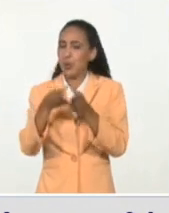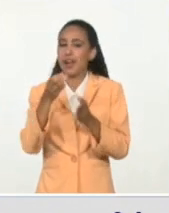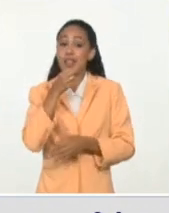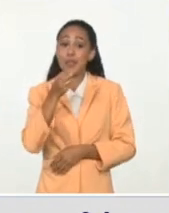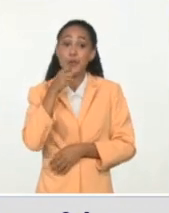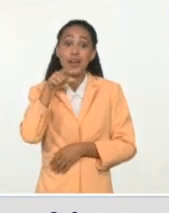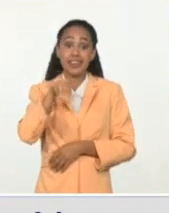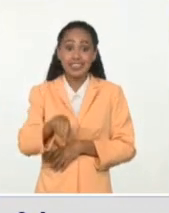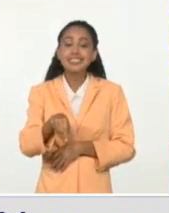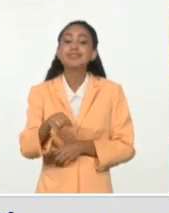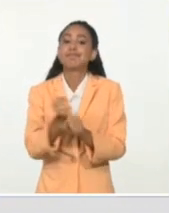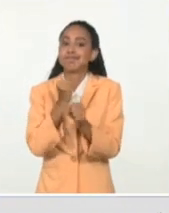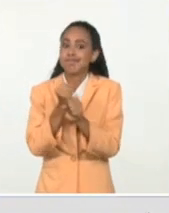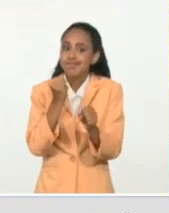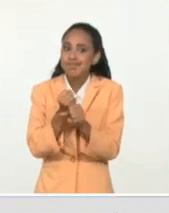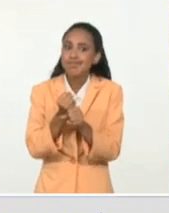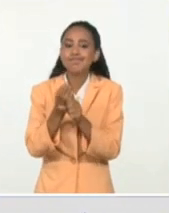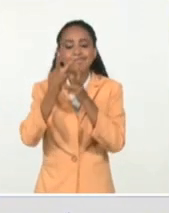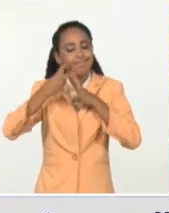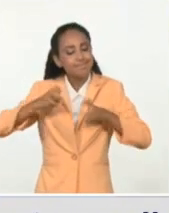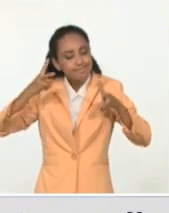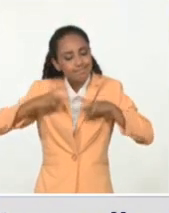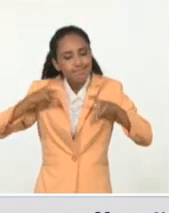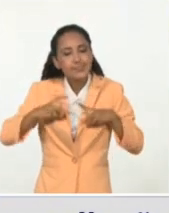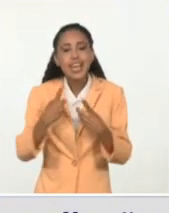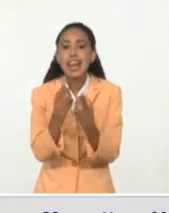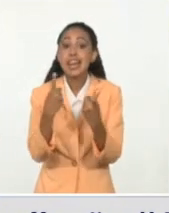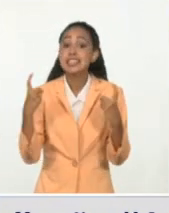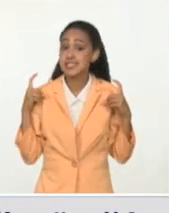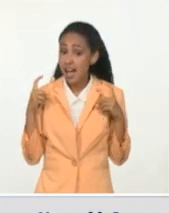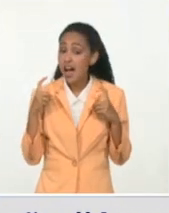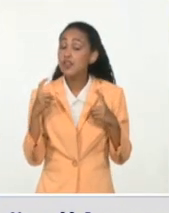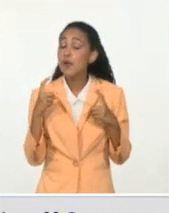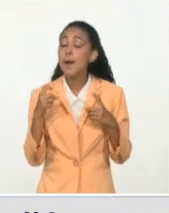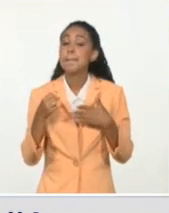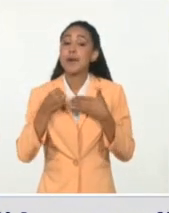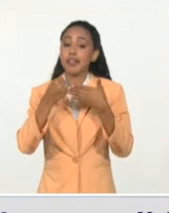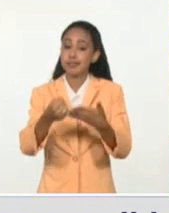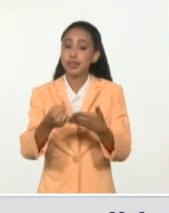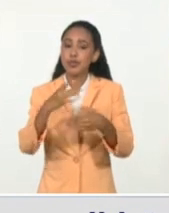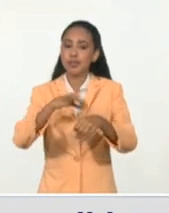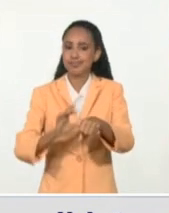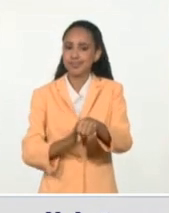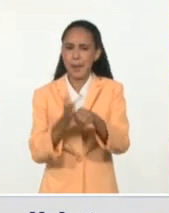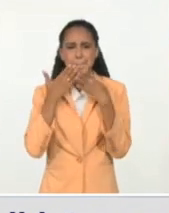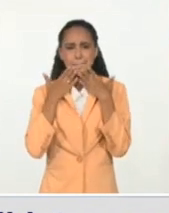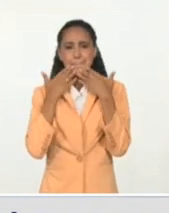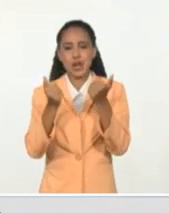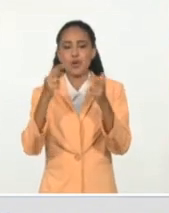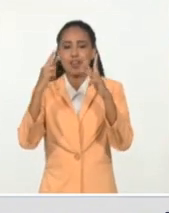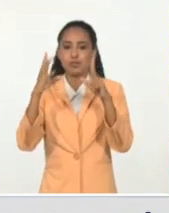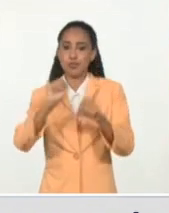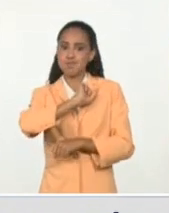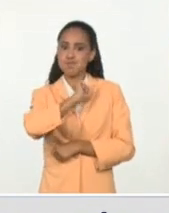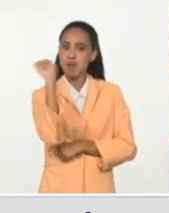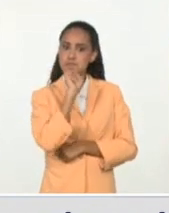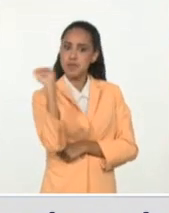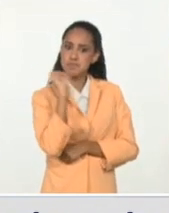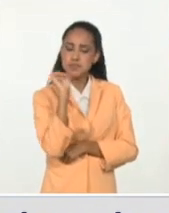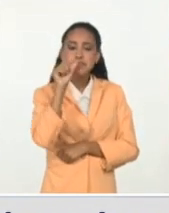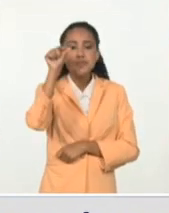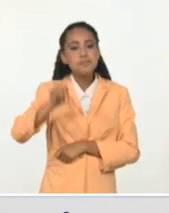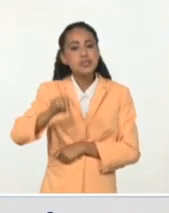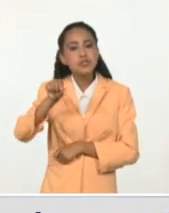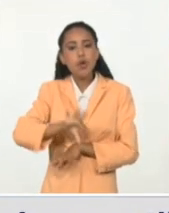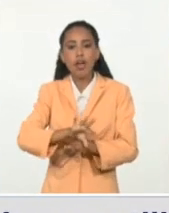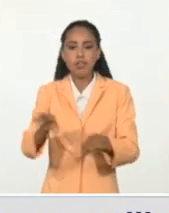de investigación necesario, prudente, para obtener los mejores resultados para las personas que ya han